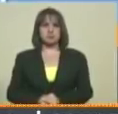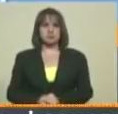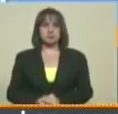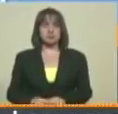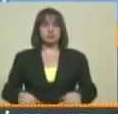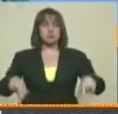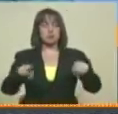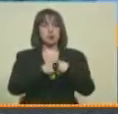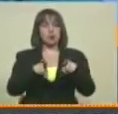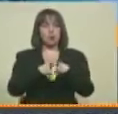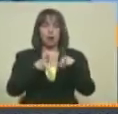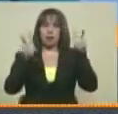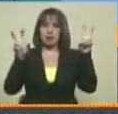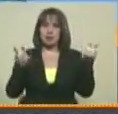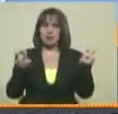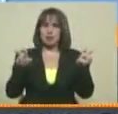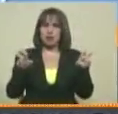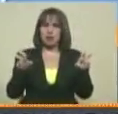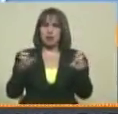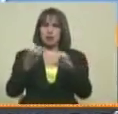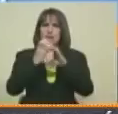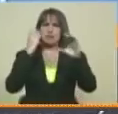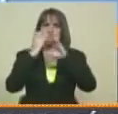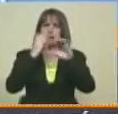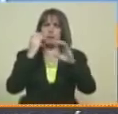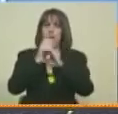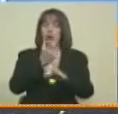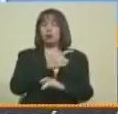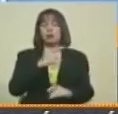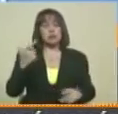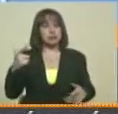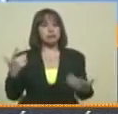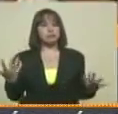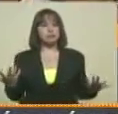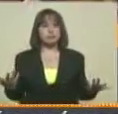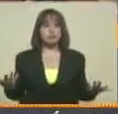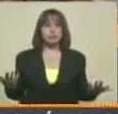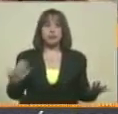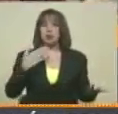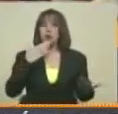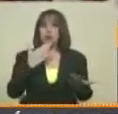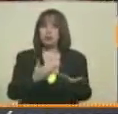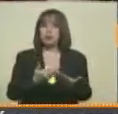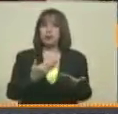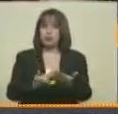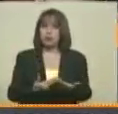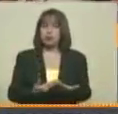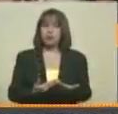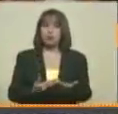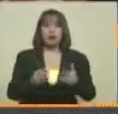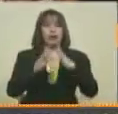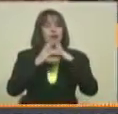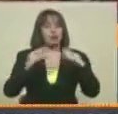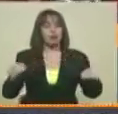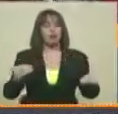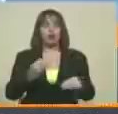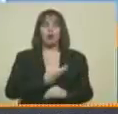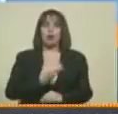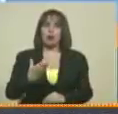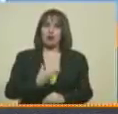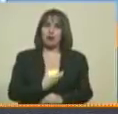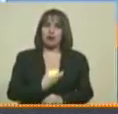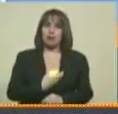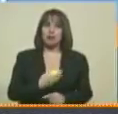Igualmente el tema del transporte que hablan ustedes. Yo le he pedido a todos los alcaldes, nosotros